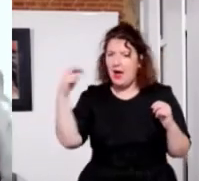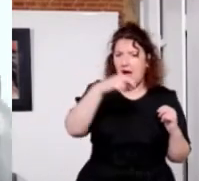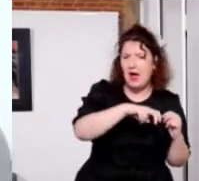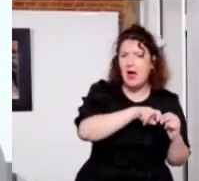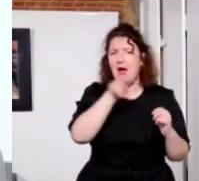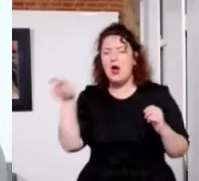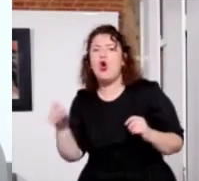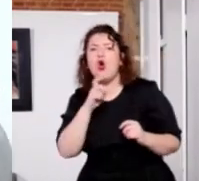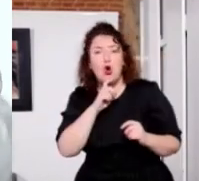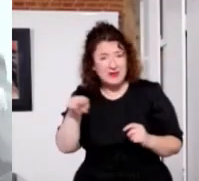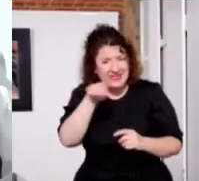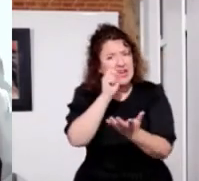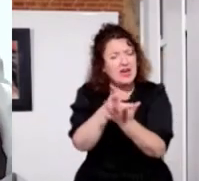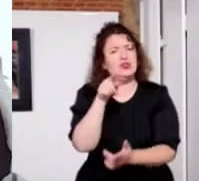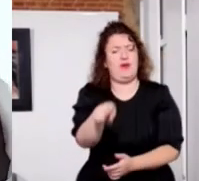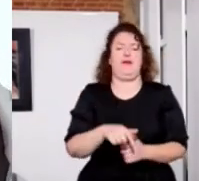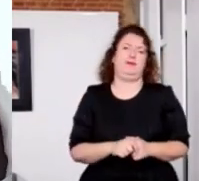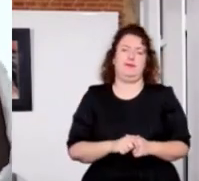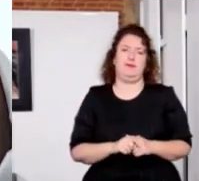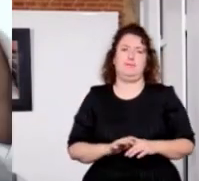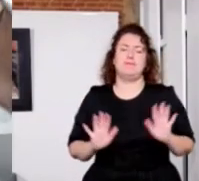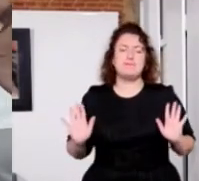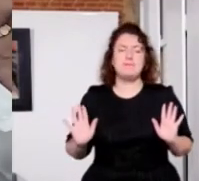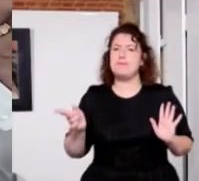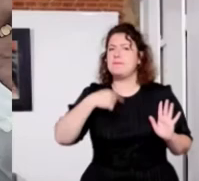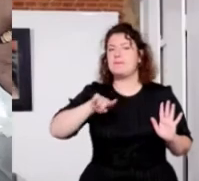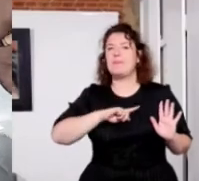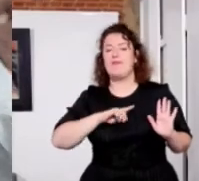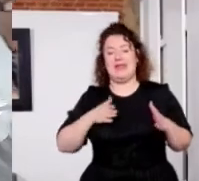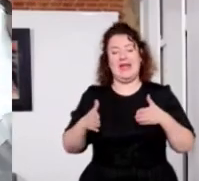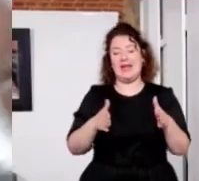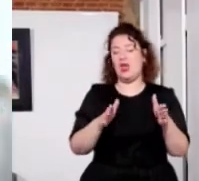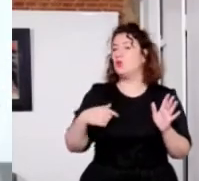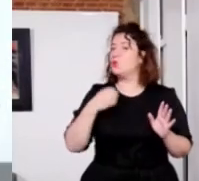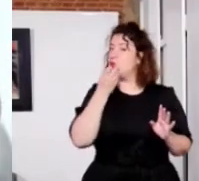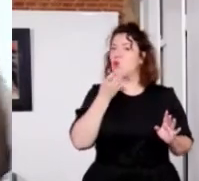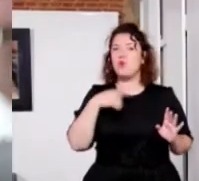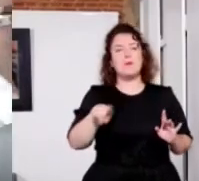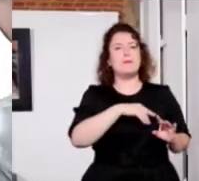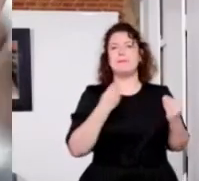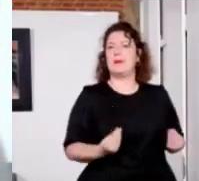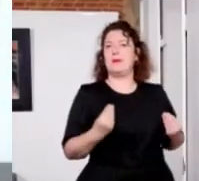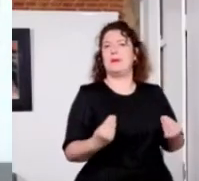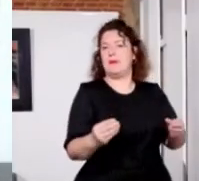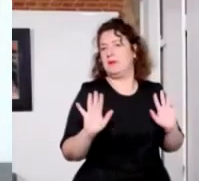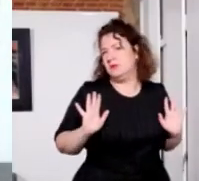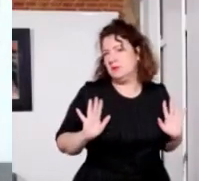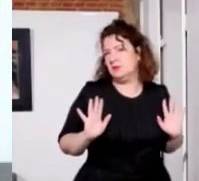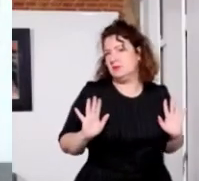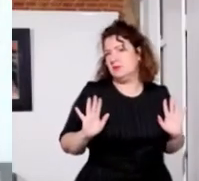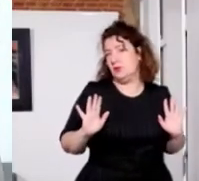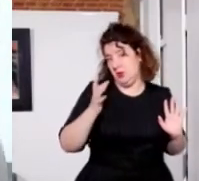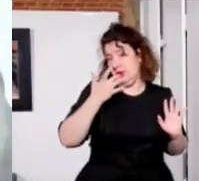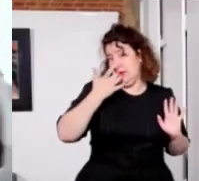Ese es el gran reto. El gran reto no es tener una orilla del río muy bien atendida, que eso ya sería ya un